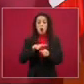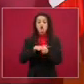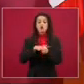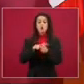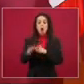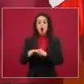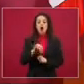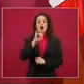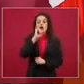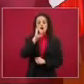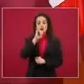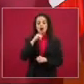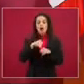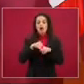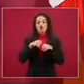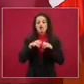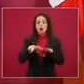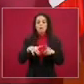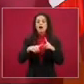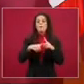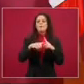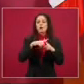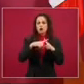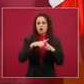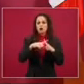¿cuáles son menciones positivas